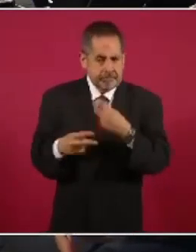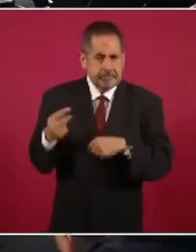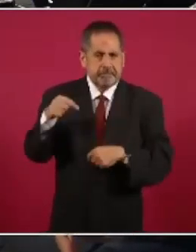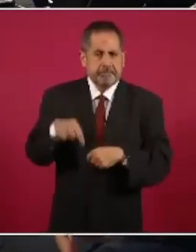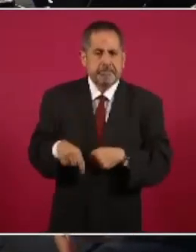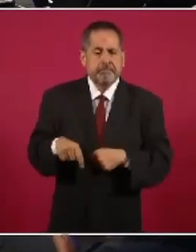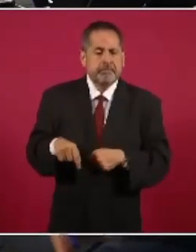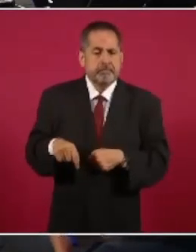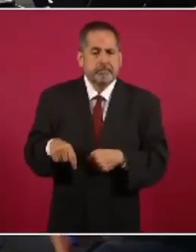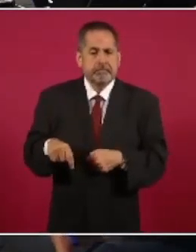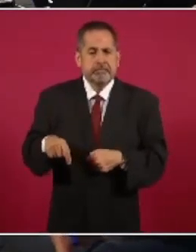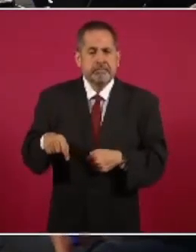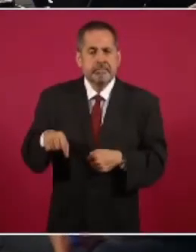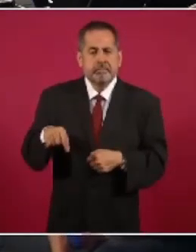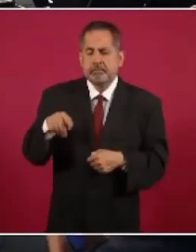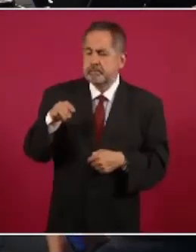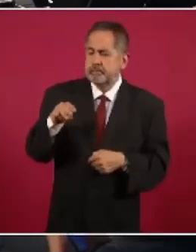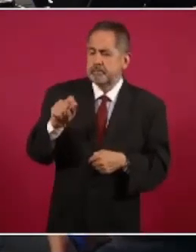de